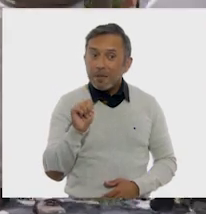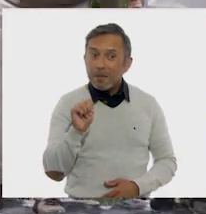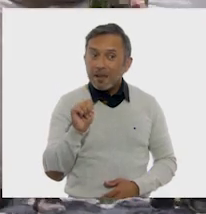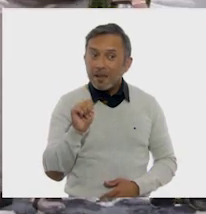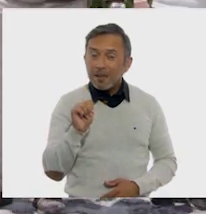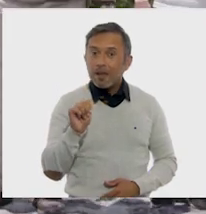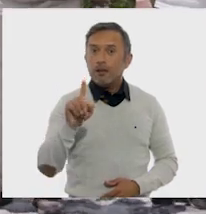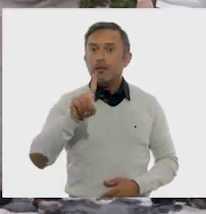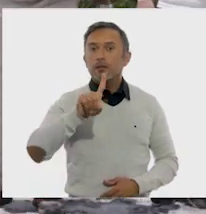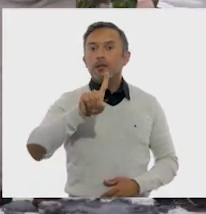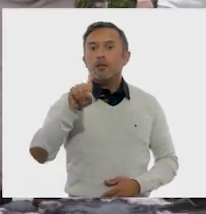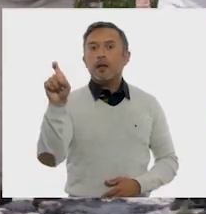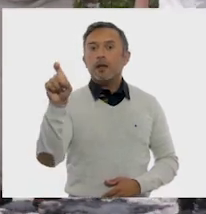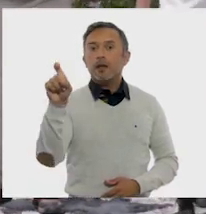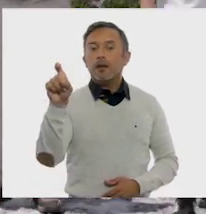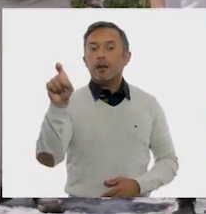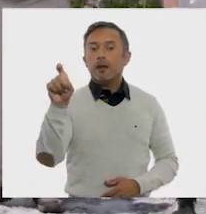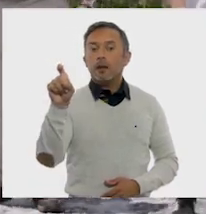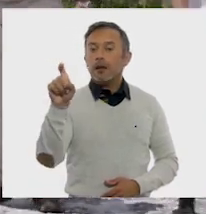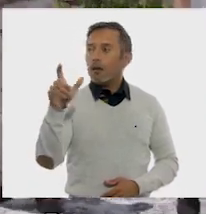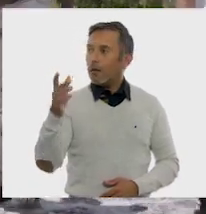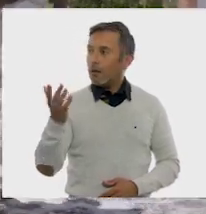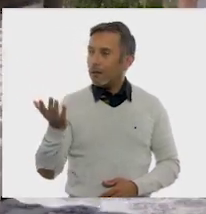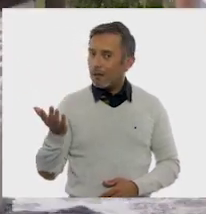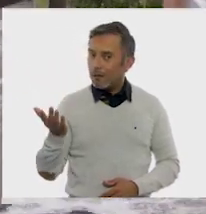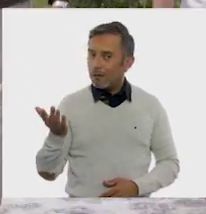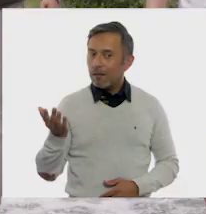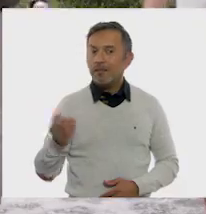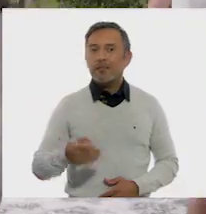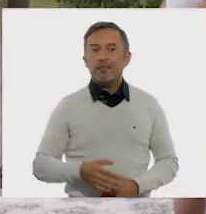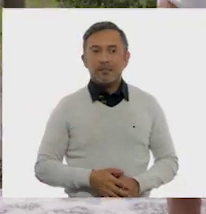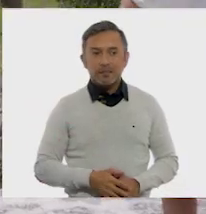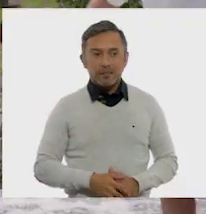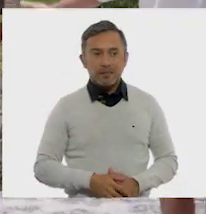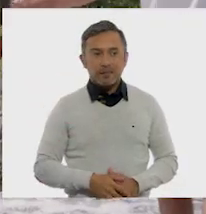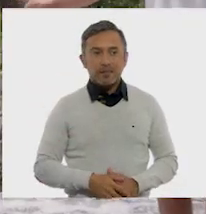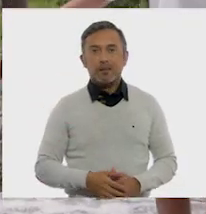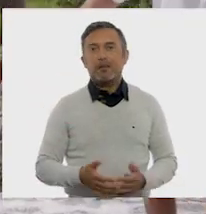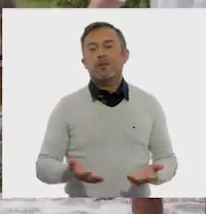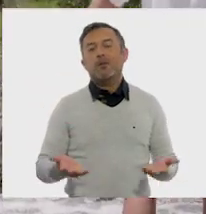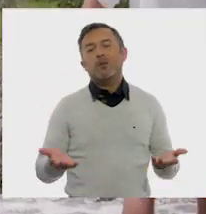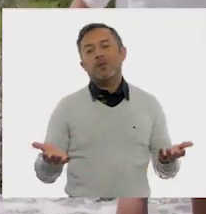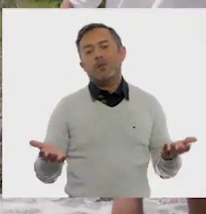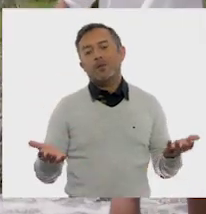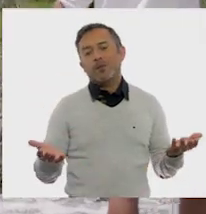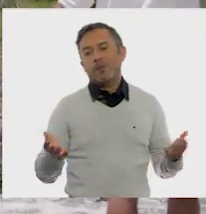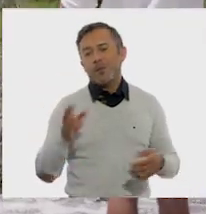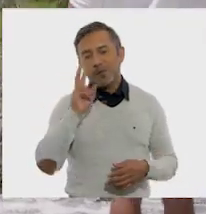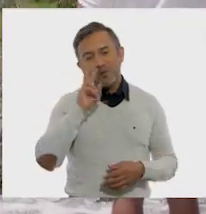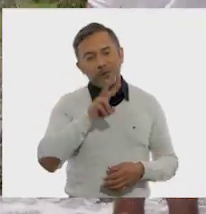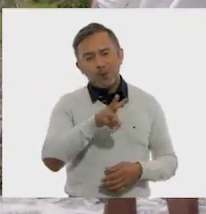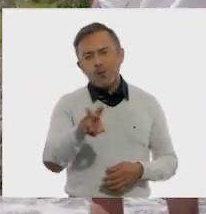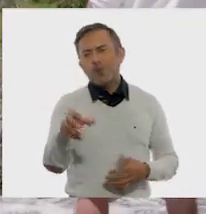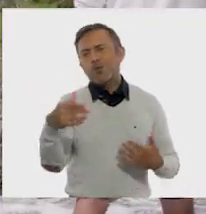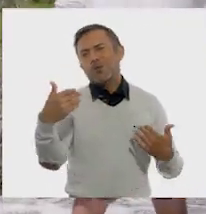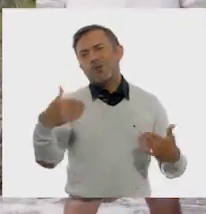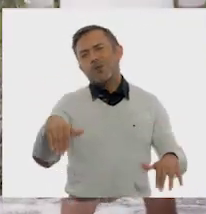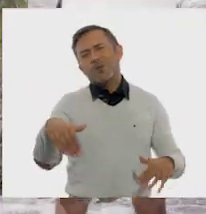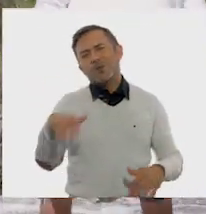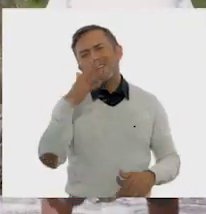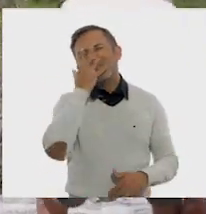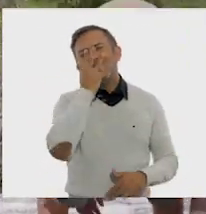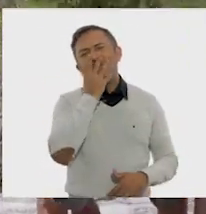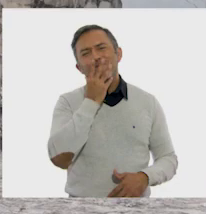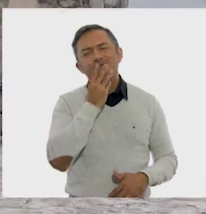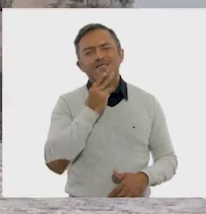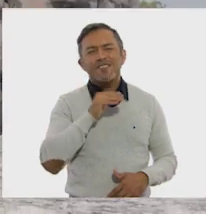99, 100. Ah, ahora. No. Uy, mira qué vista. Siéntete,